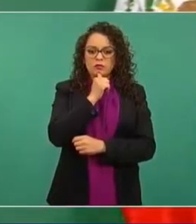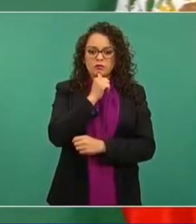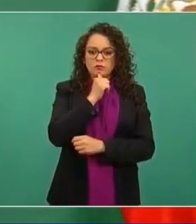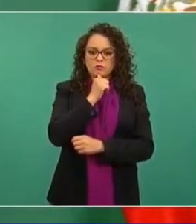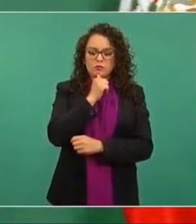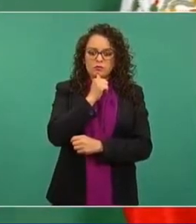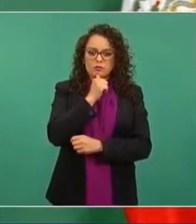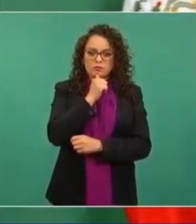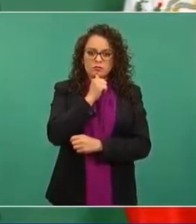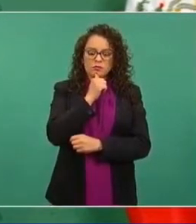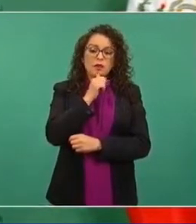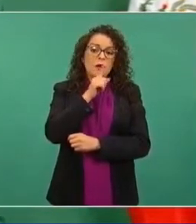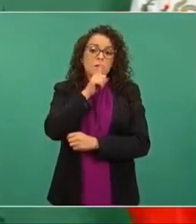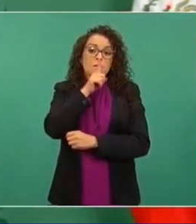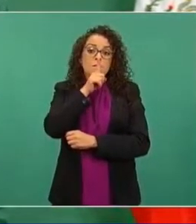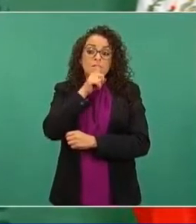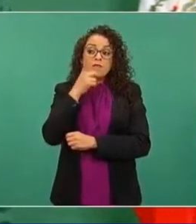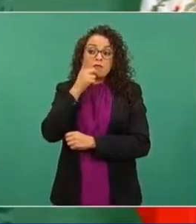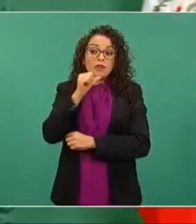autocomplacencia,